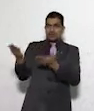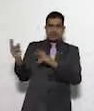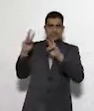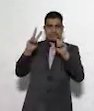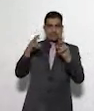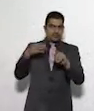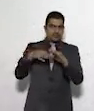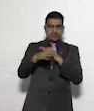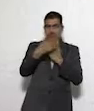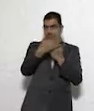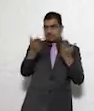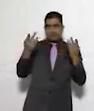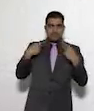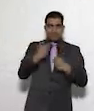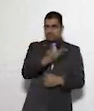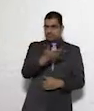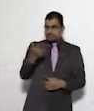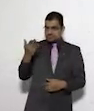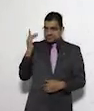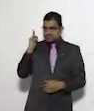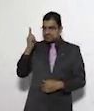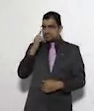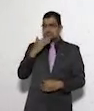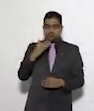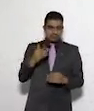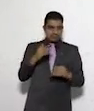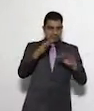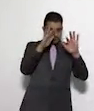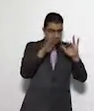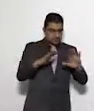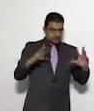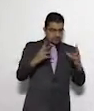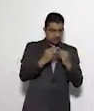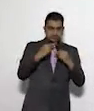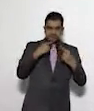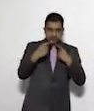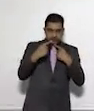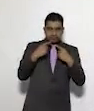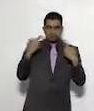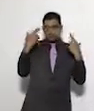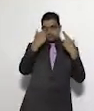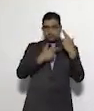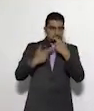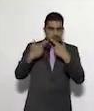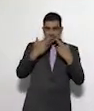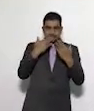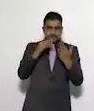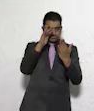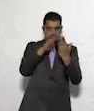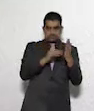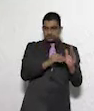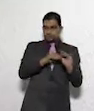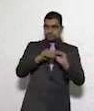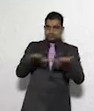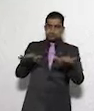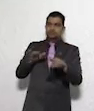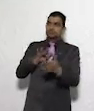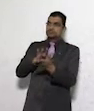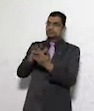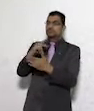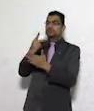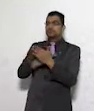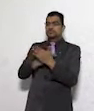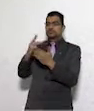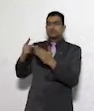de acceso público. Esperemos que los resultados de este segundo encuentro incidan positivamente en las políticas que habrán